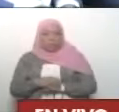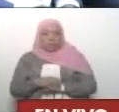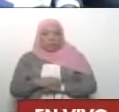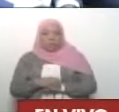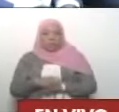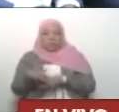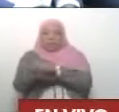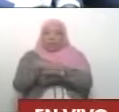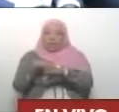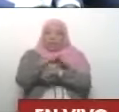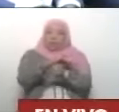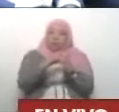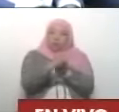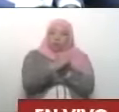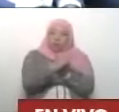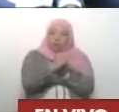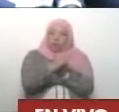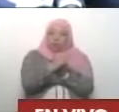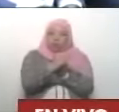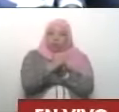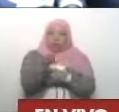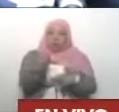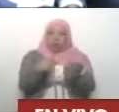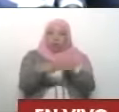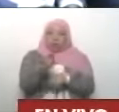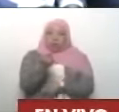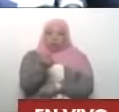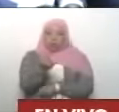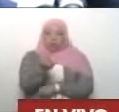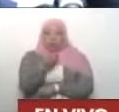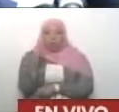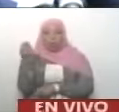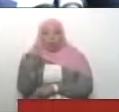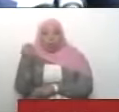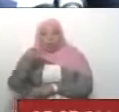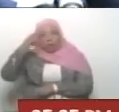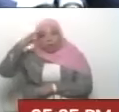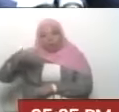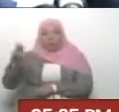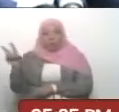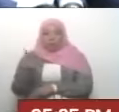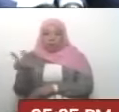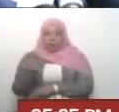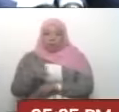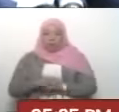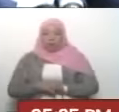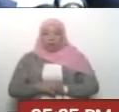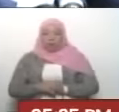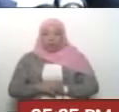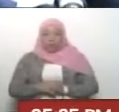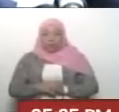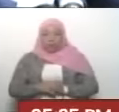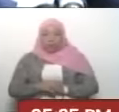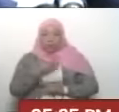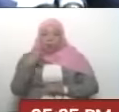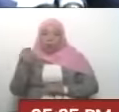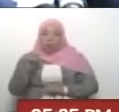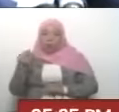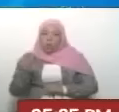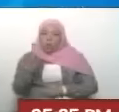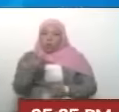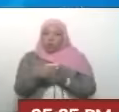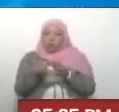Villegas, ministro de Comercio de la Juventud Militar Venezolana, Juventud de Oro